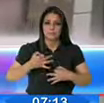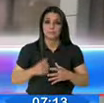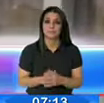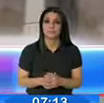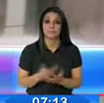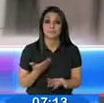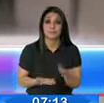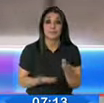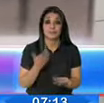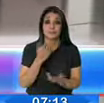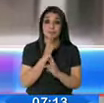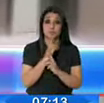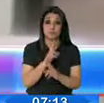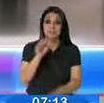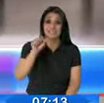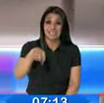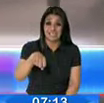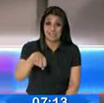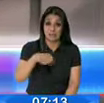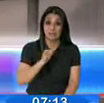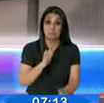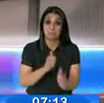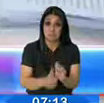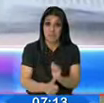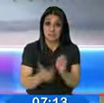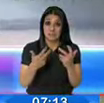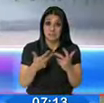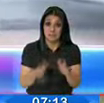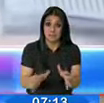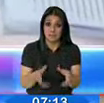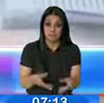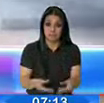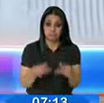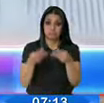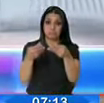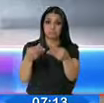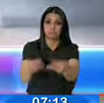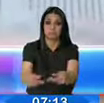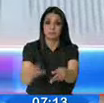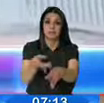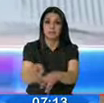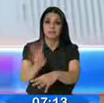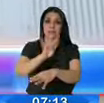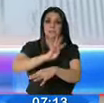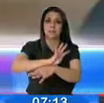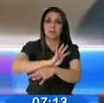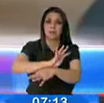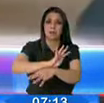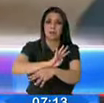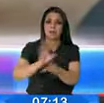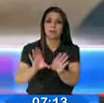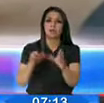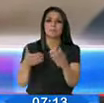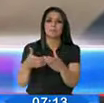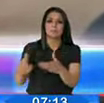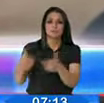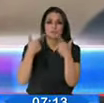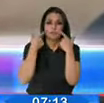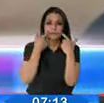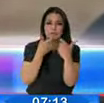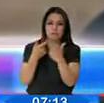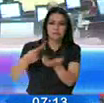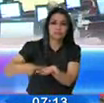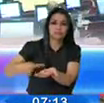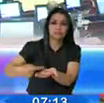que la respuesta sea favorable por parte de la Corte, el expediente pasa a la Asamblea Nacional para su análisis en la Comisión de